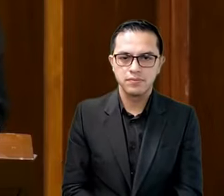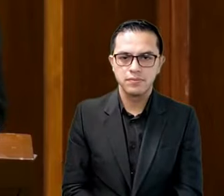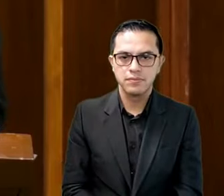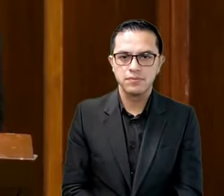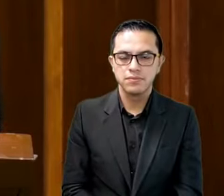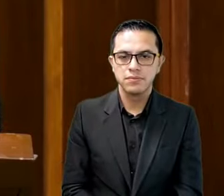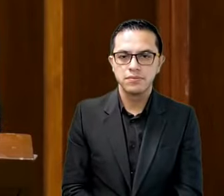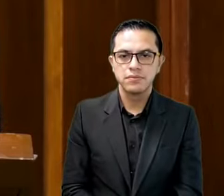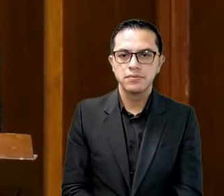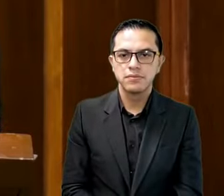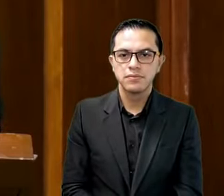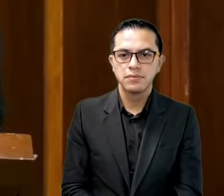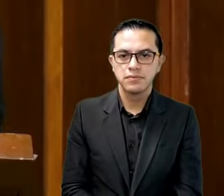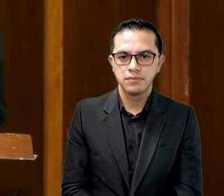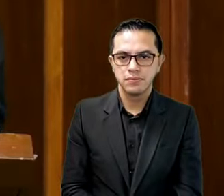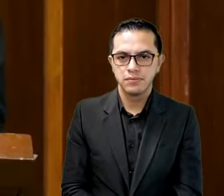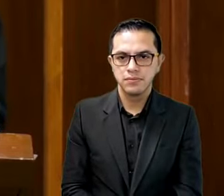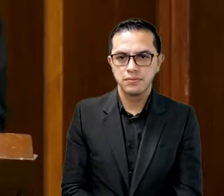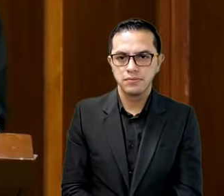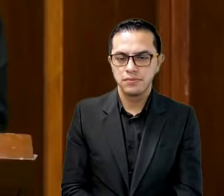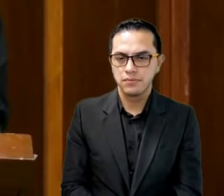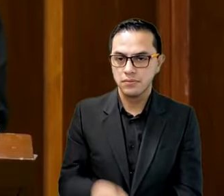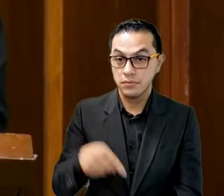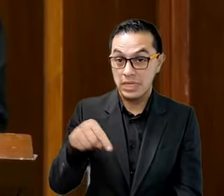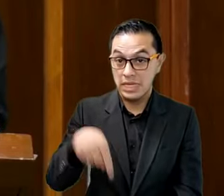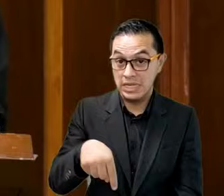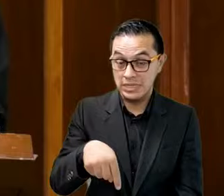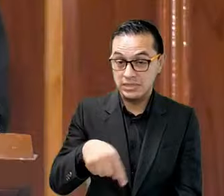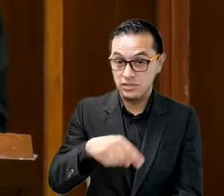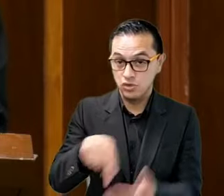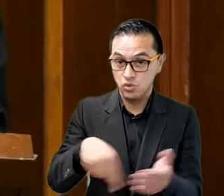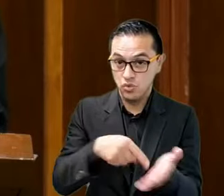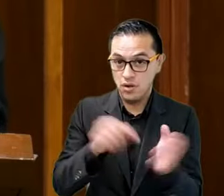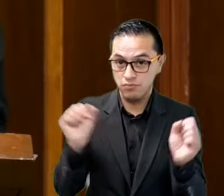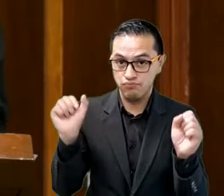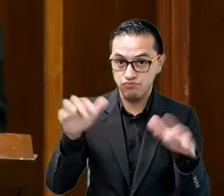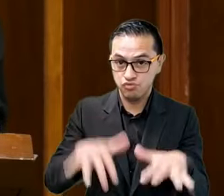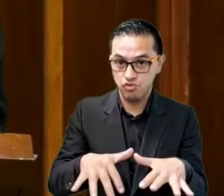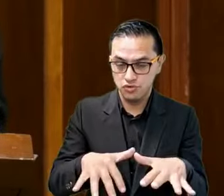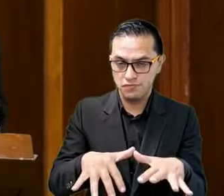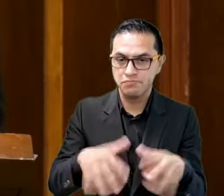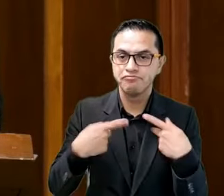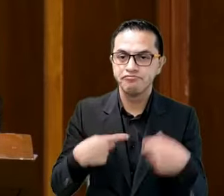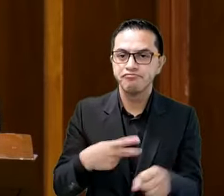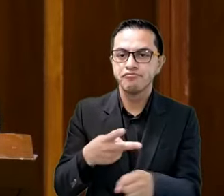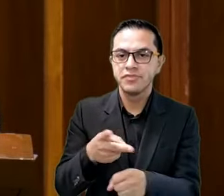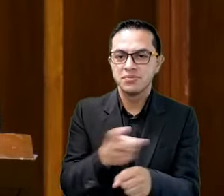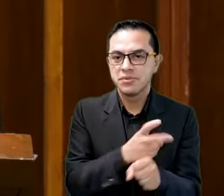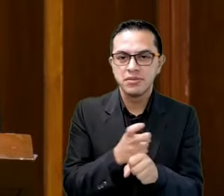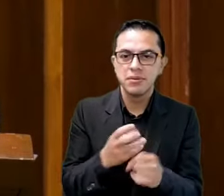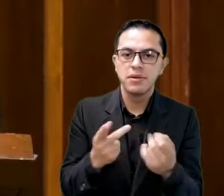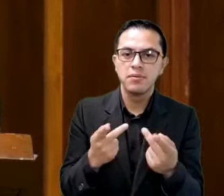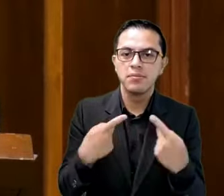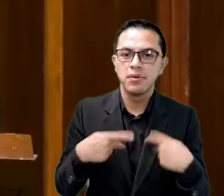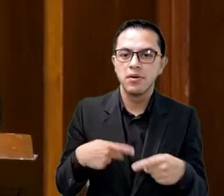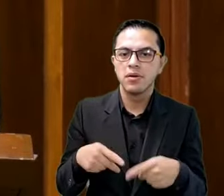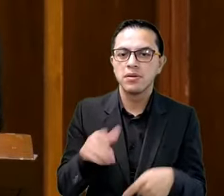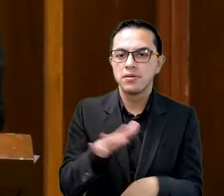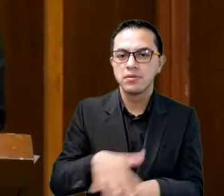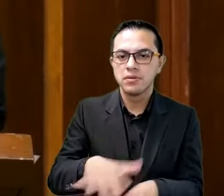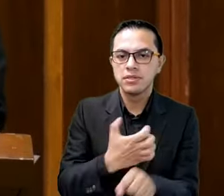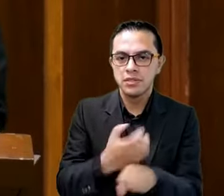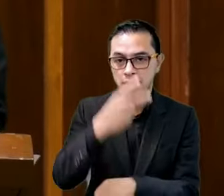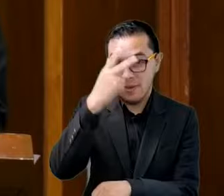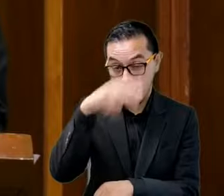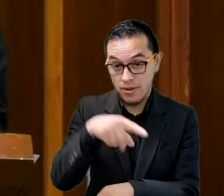integrantes de este recinto legislativo distinguidos invitados ciudadanos del estado de México que